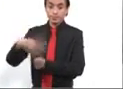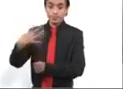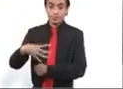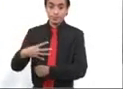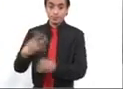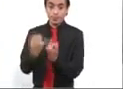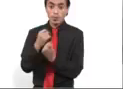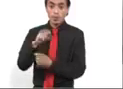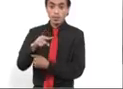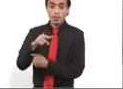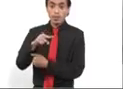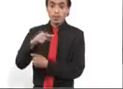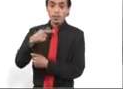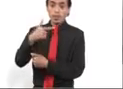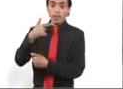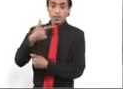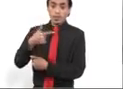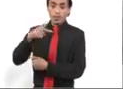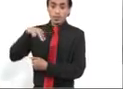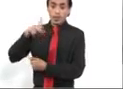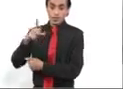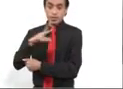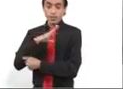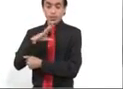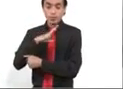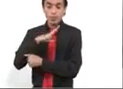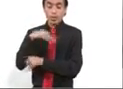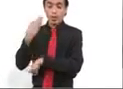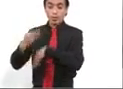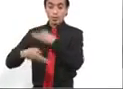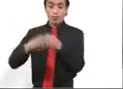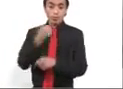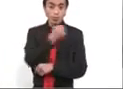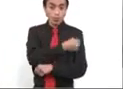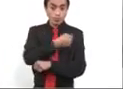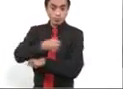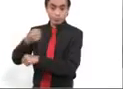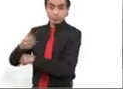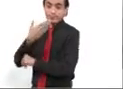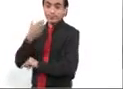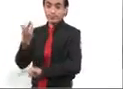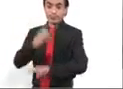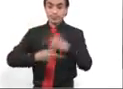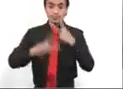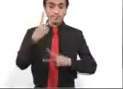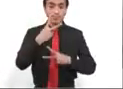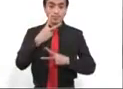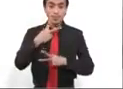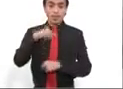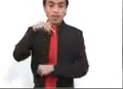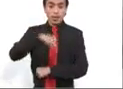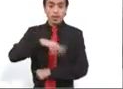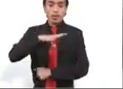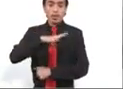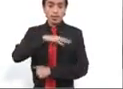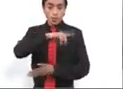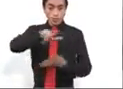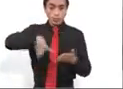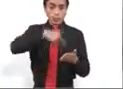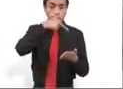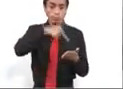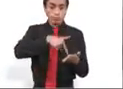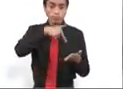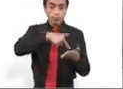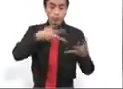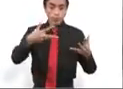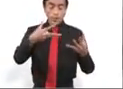GMT. Los saludo a todos y les damos la bienvenida. Estamos en un lugar